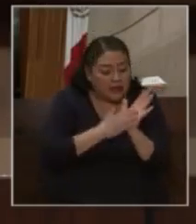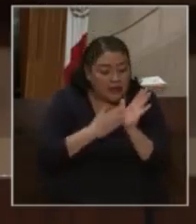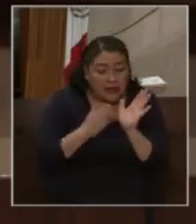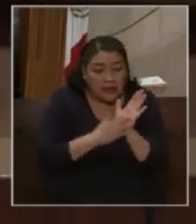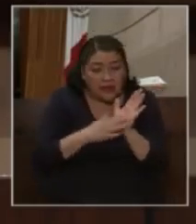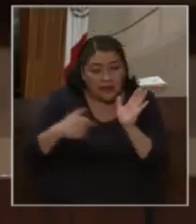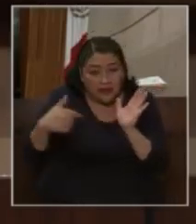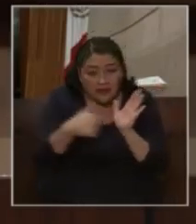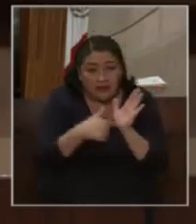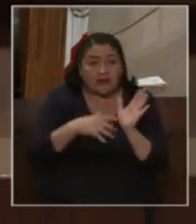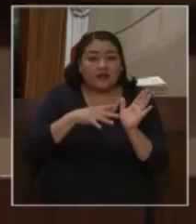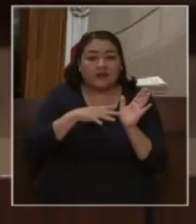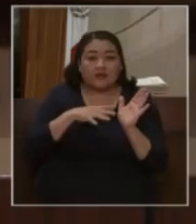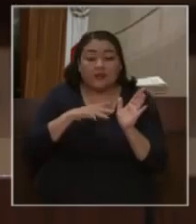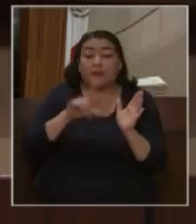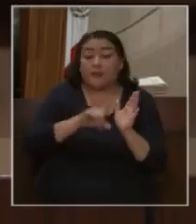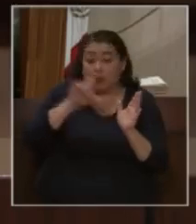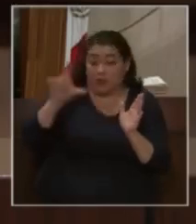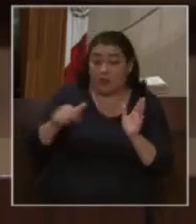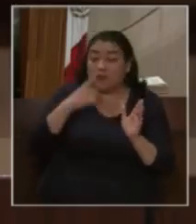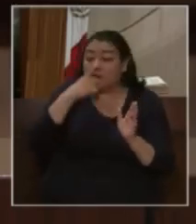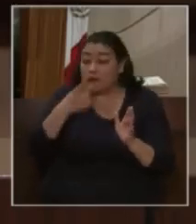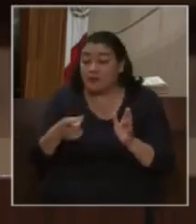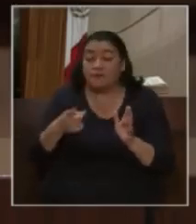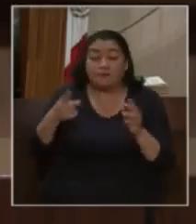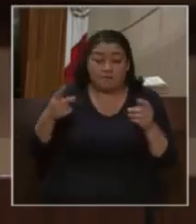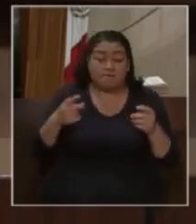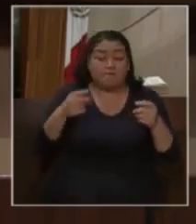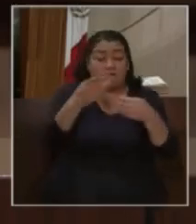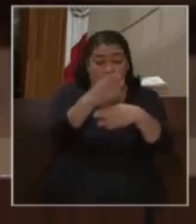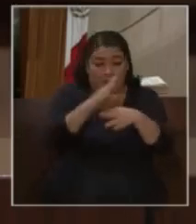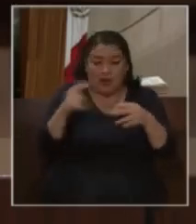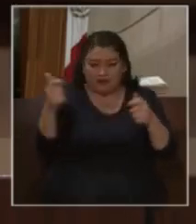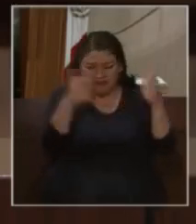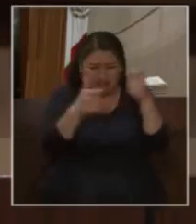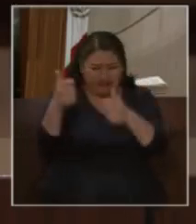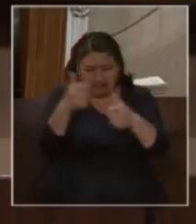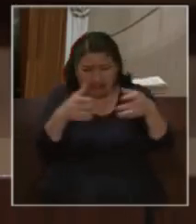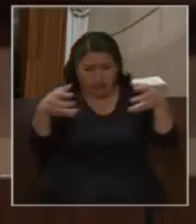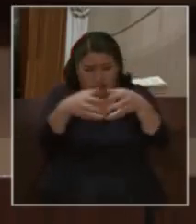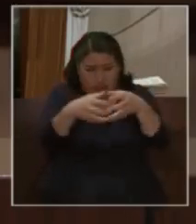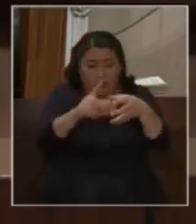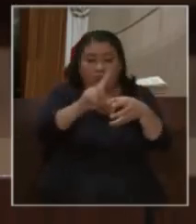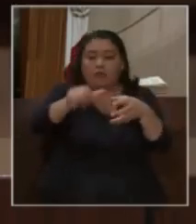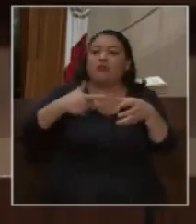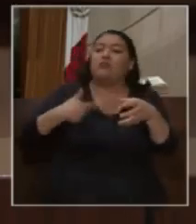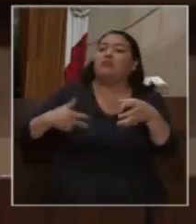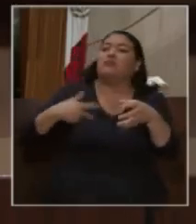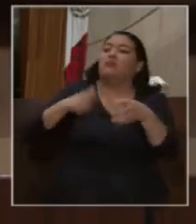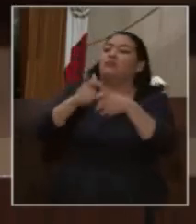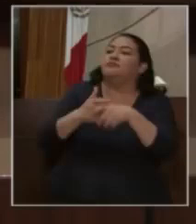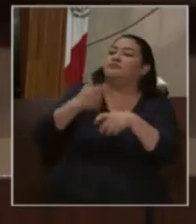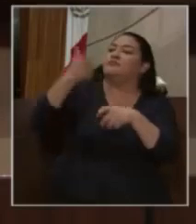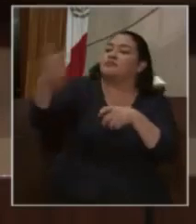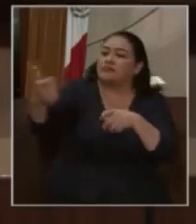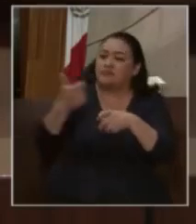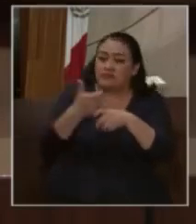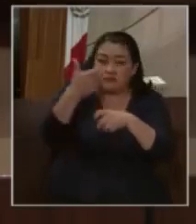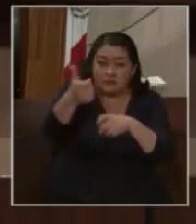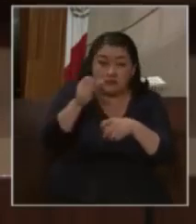que fueron entregados los recursos al destinatario final. Luego, si en el caso no